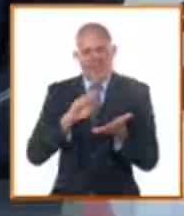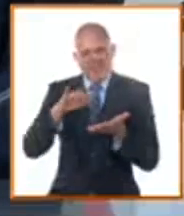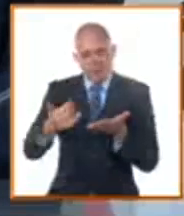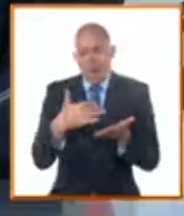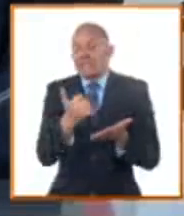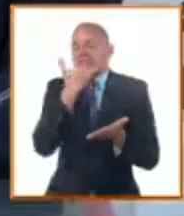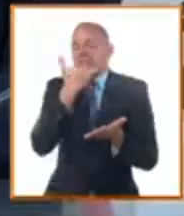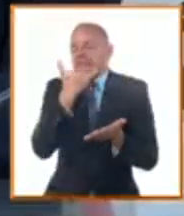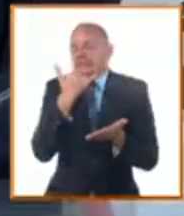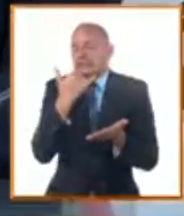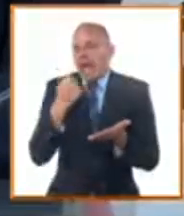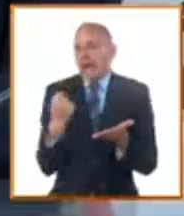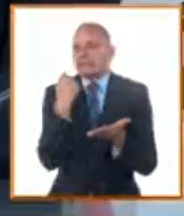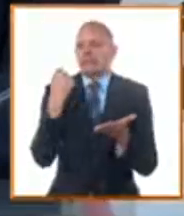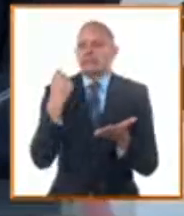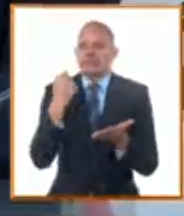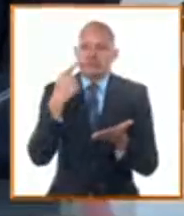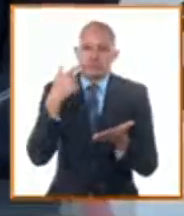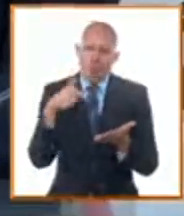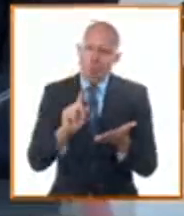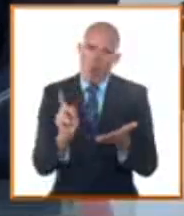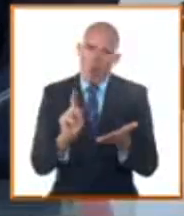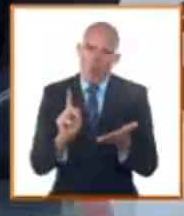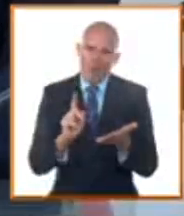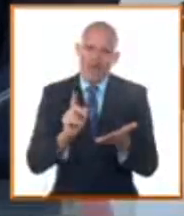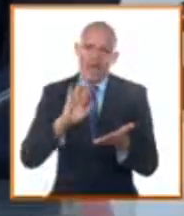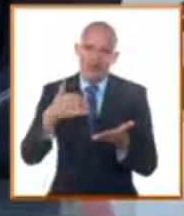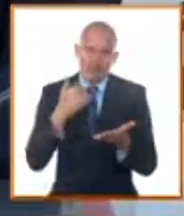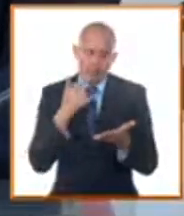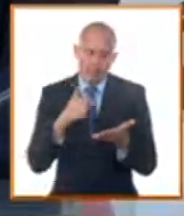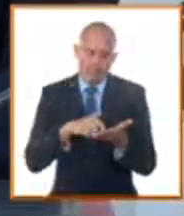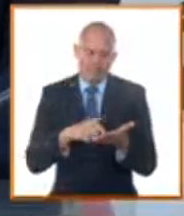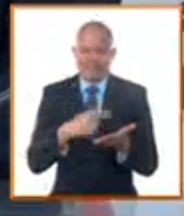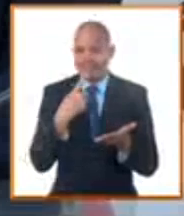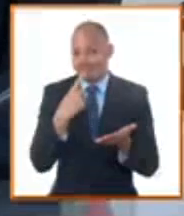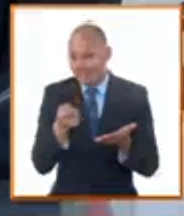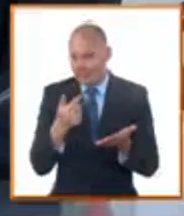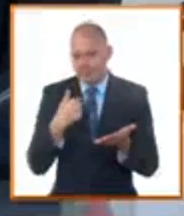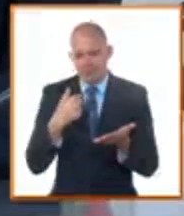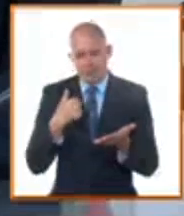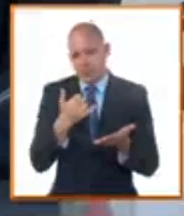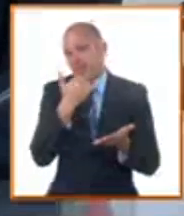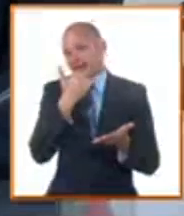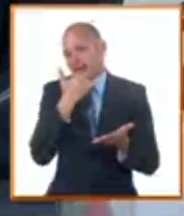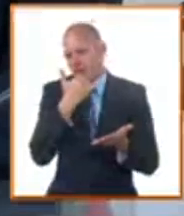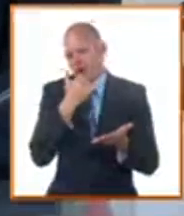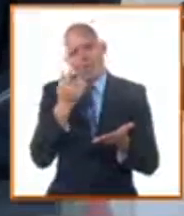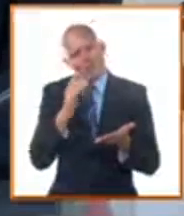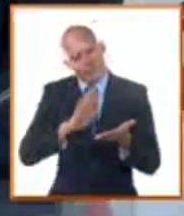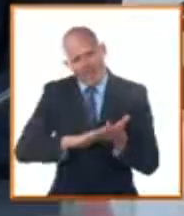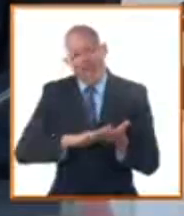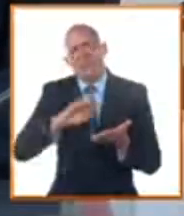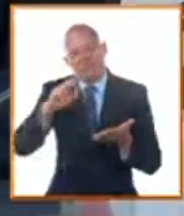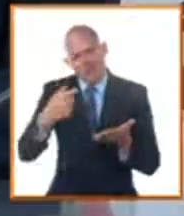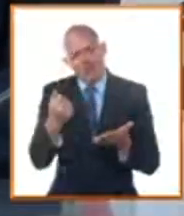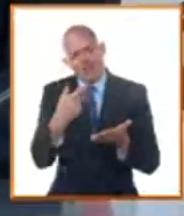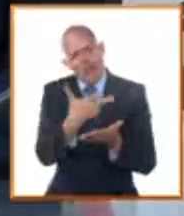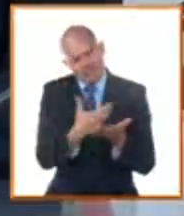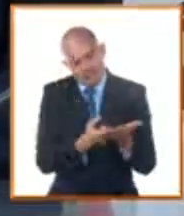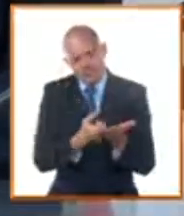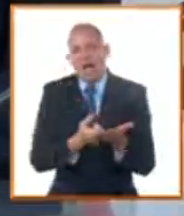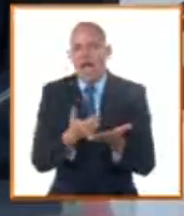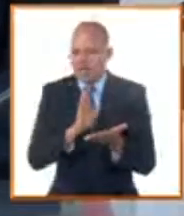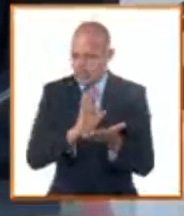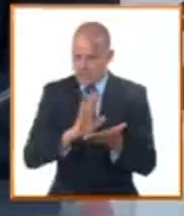por no uso, una vez reservado, la persona inmovilizó en determinado momento. Los próximos días debe estar ya habilitado